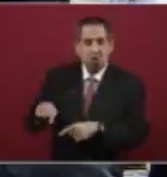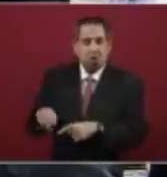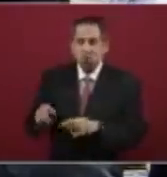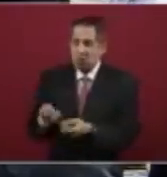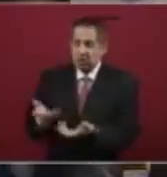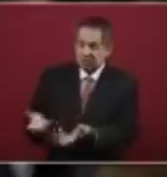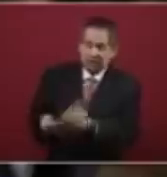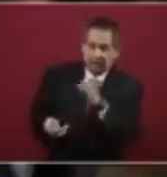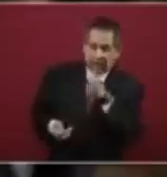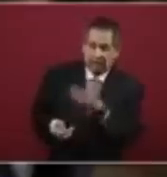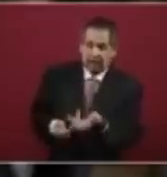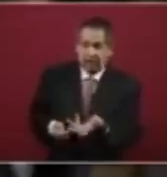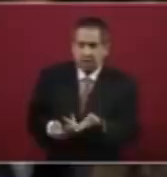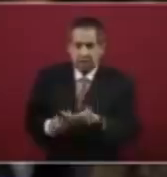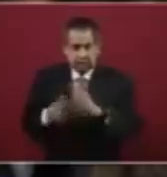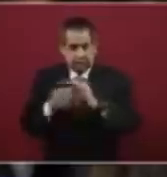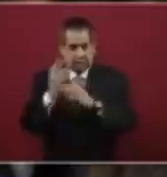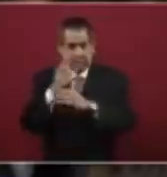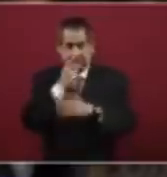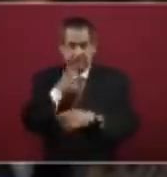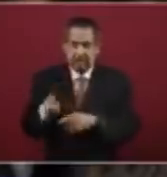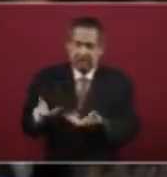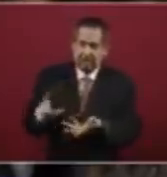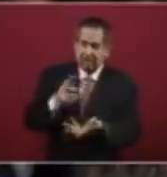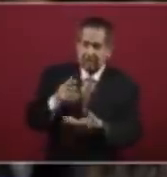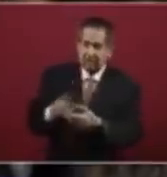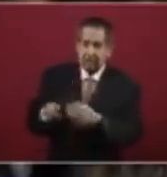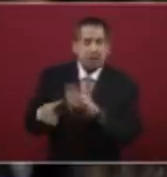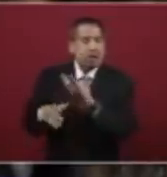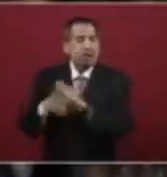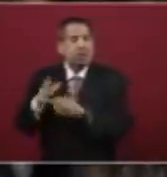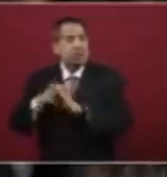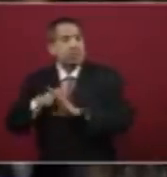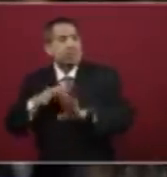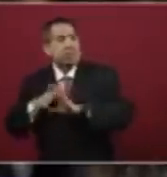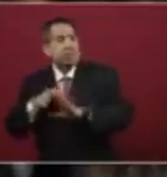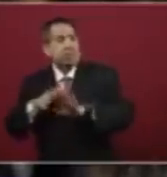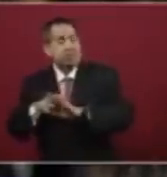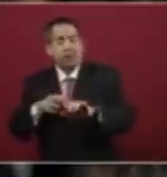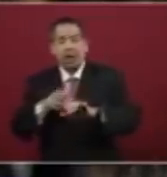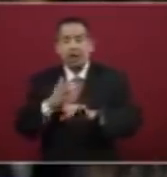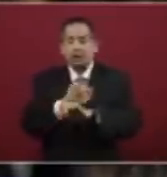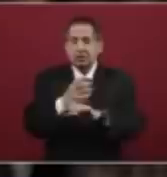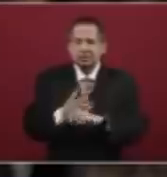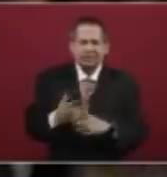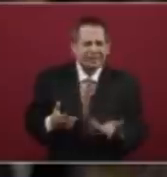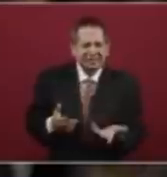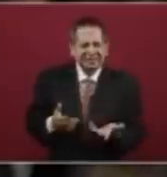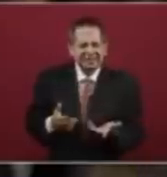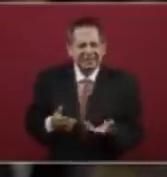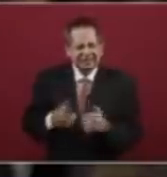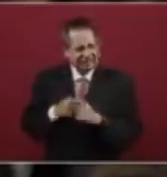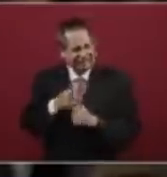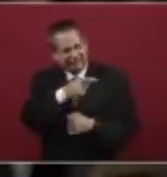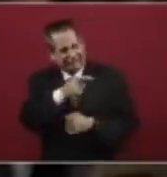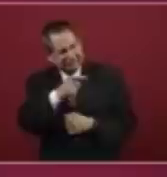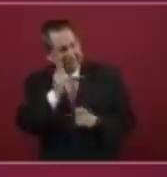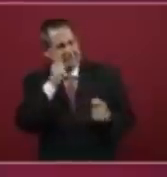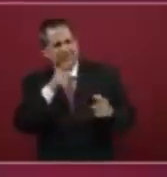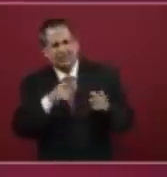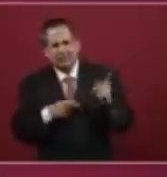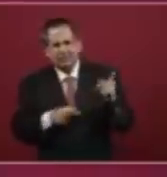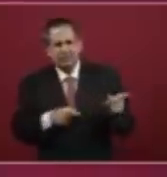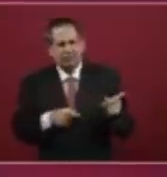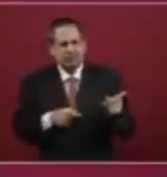nada, cita textual, para detener el flujo de inmigrantes a Estados Unidos. Llama la atención que es luego